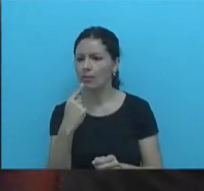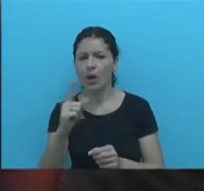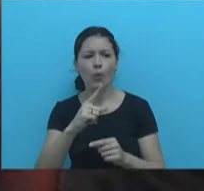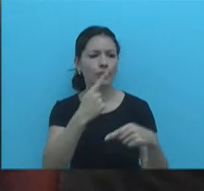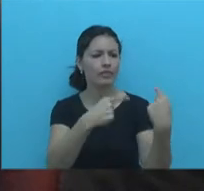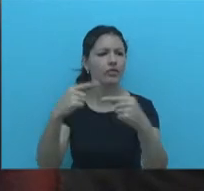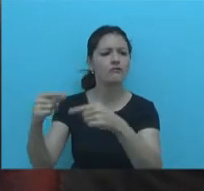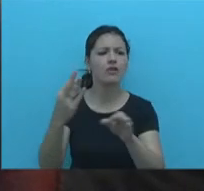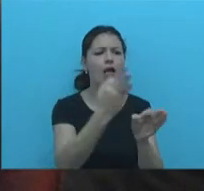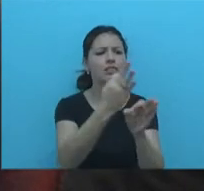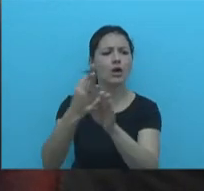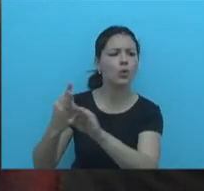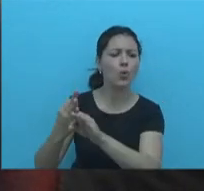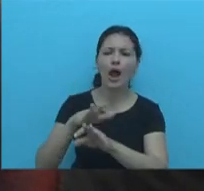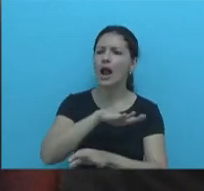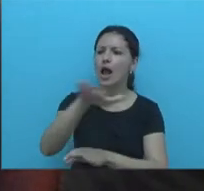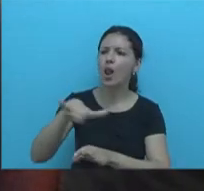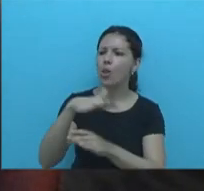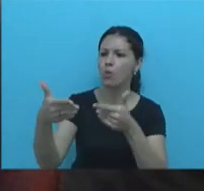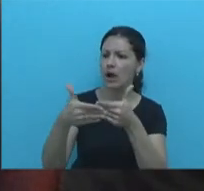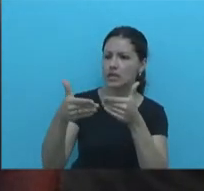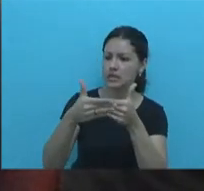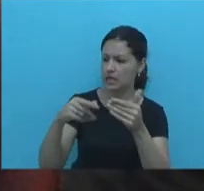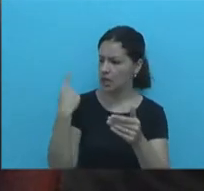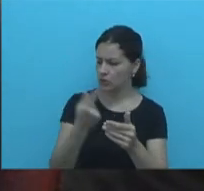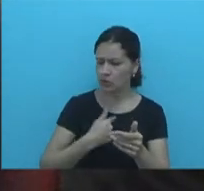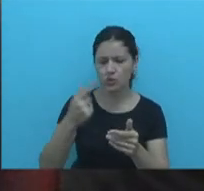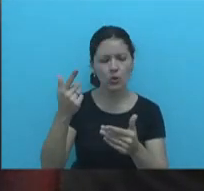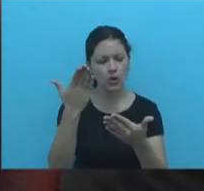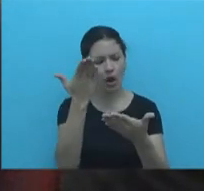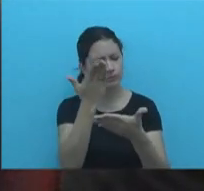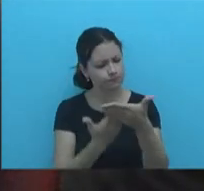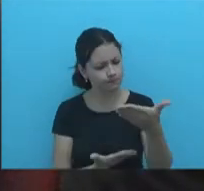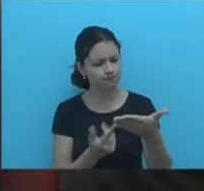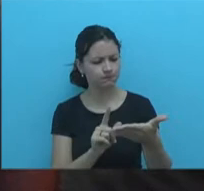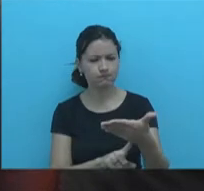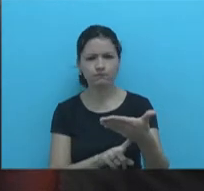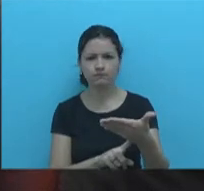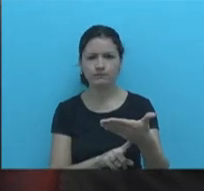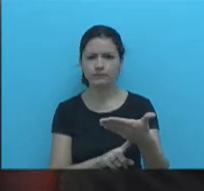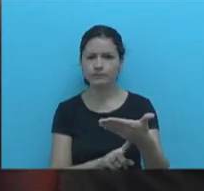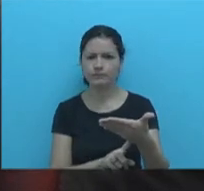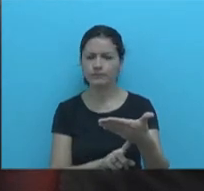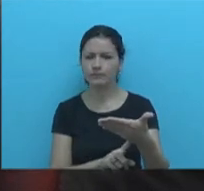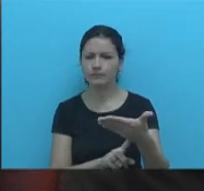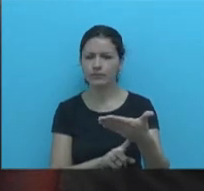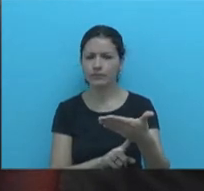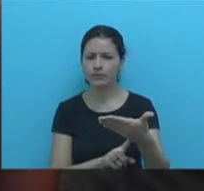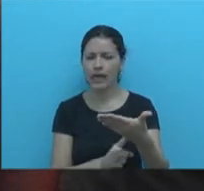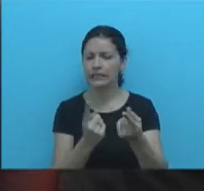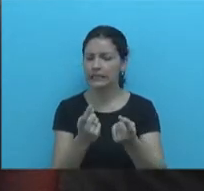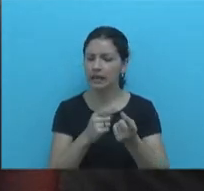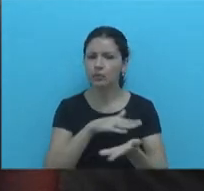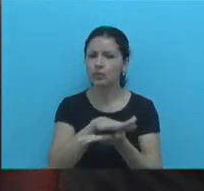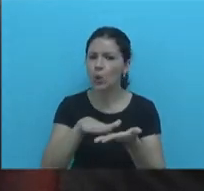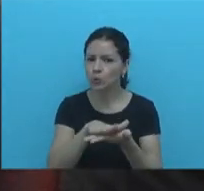instituciones educativas de la región para poder procesar datos concretos y reales del tratado y la resolución de problemas de